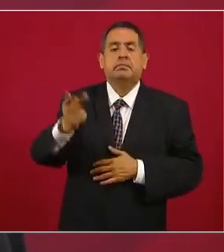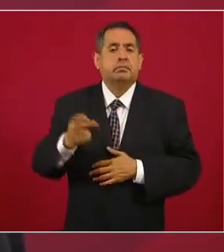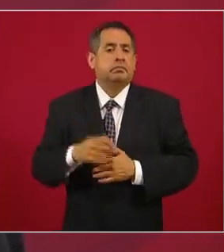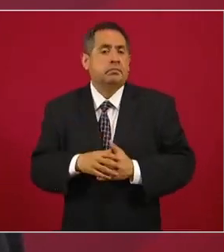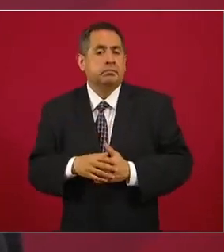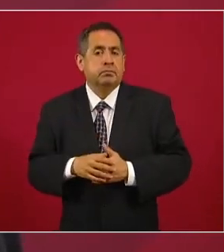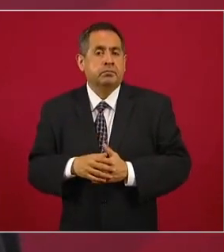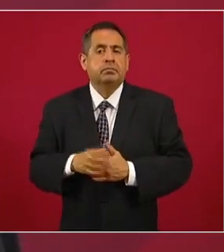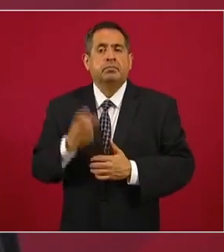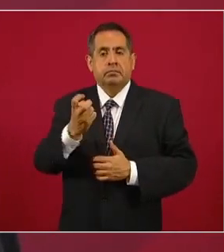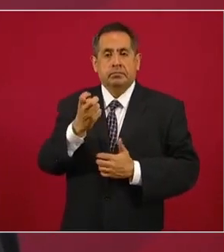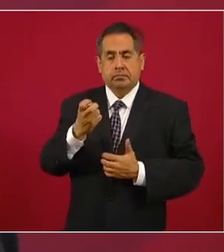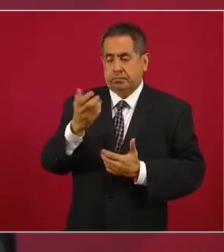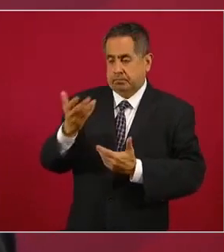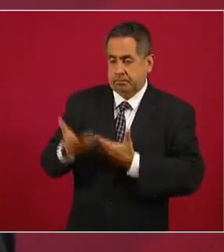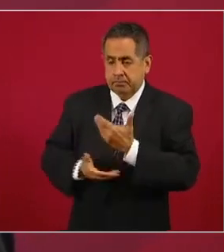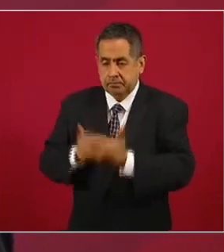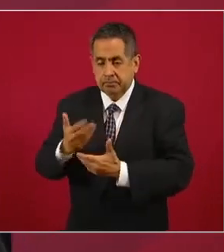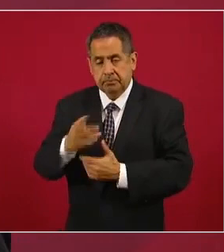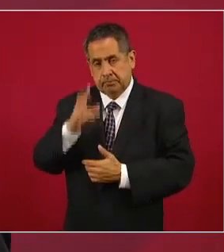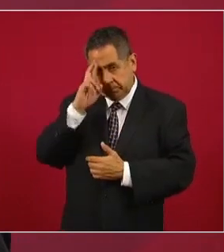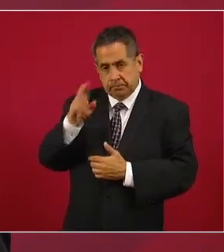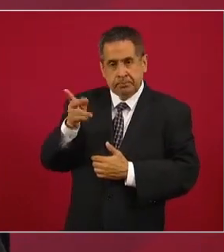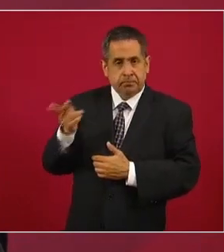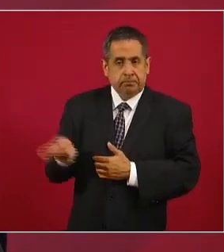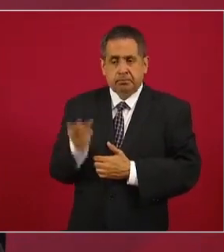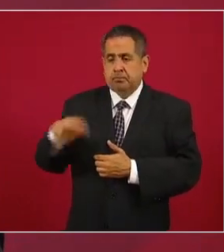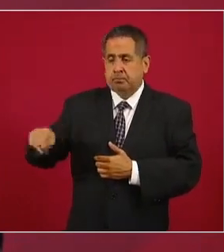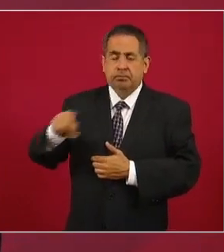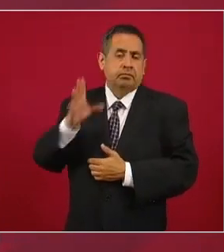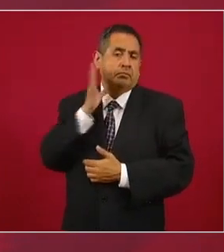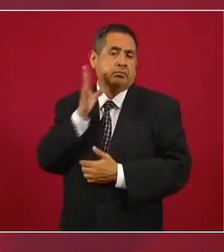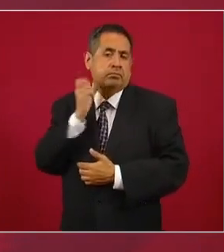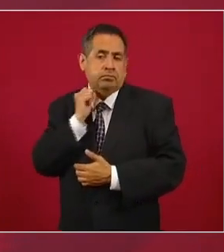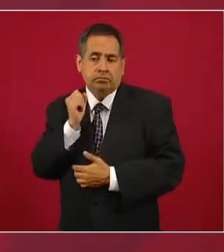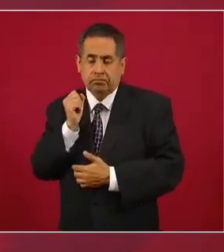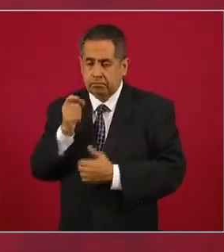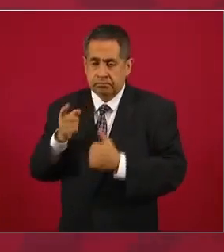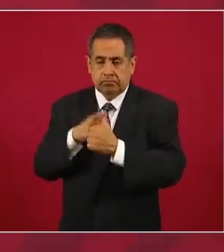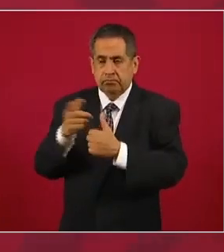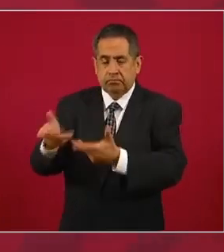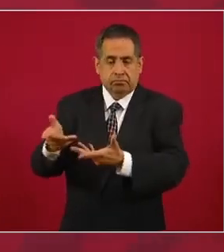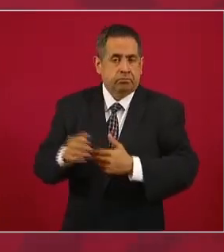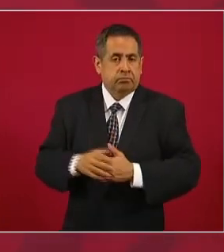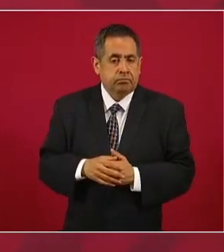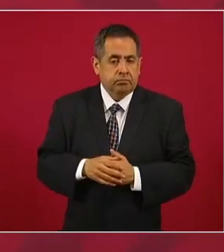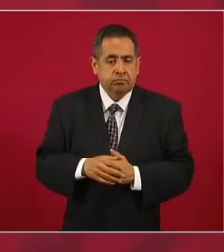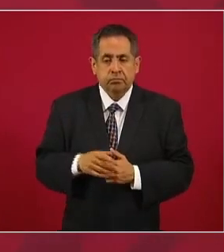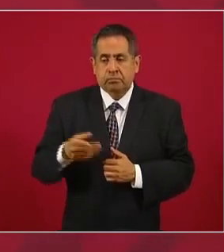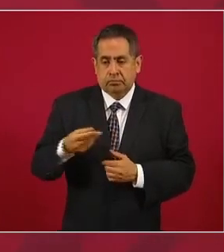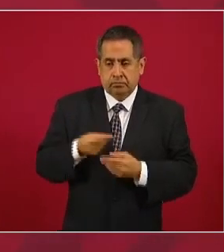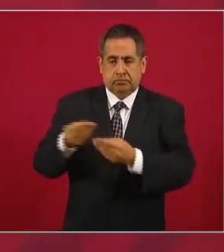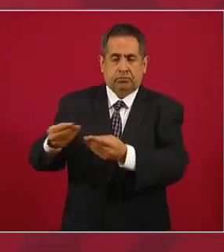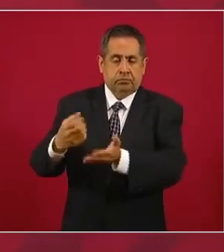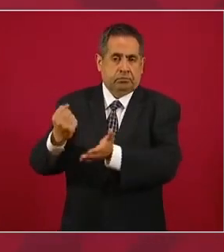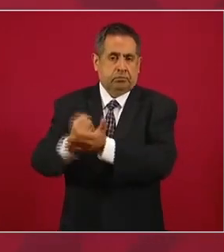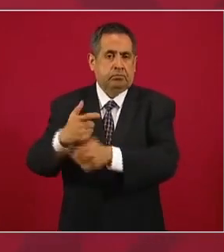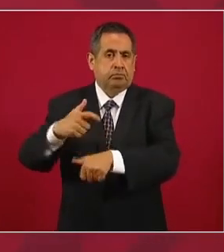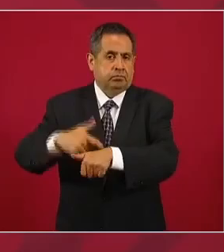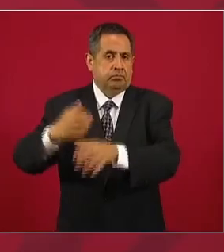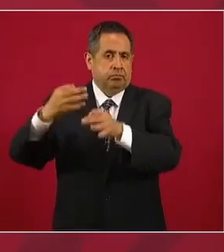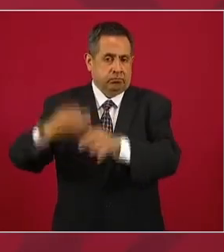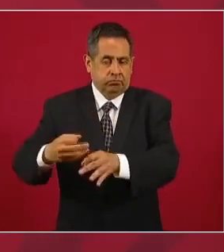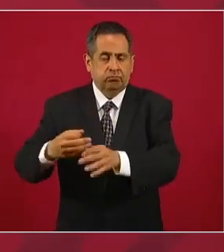solicito respetuosamente a ustedes, primero, tener por aceptado en tiempo y